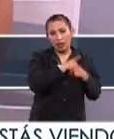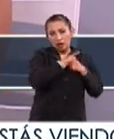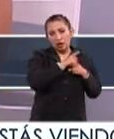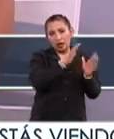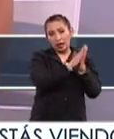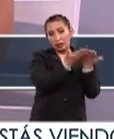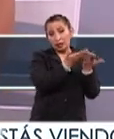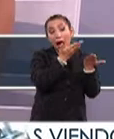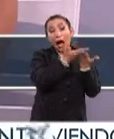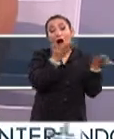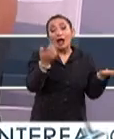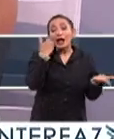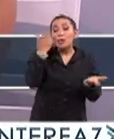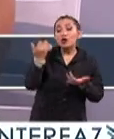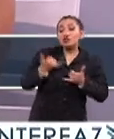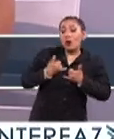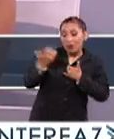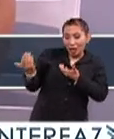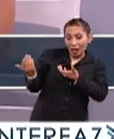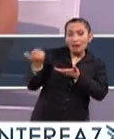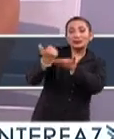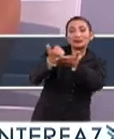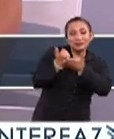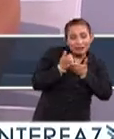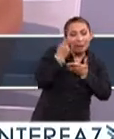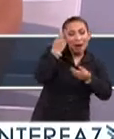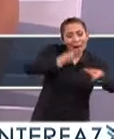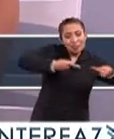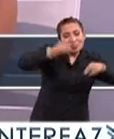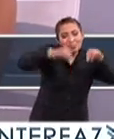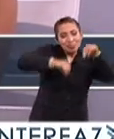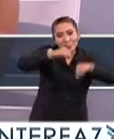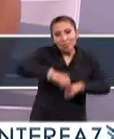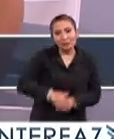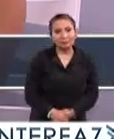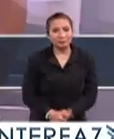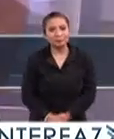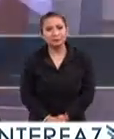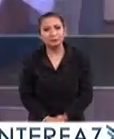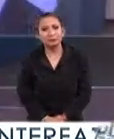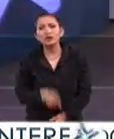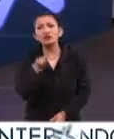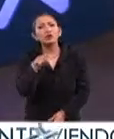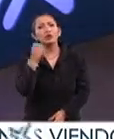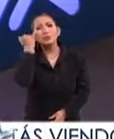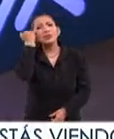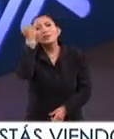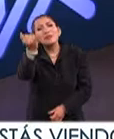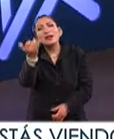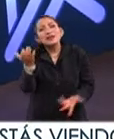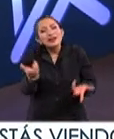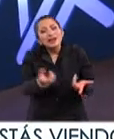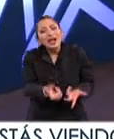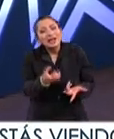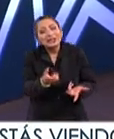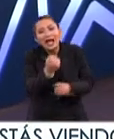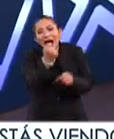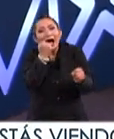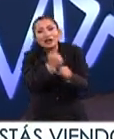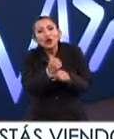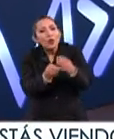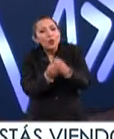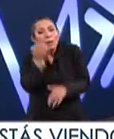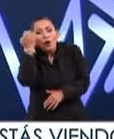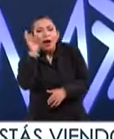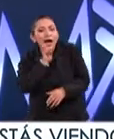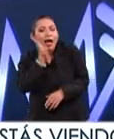Literatura, y ahora se trata de que también entren los jóvenes a hacer la parte editorial. ¿Qué es lo que esperas? ¿Cómo te imaginas este año nuevo